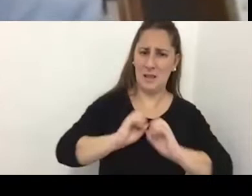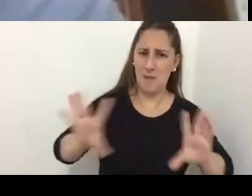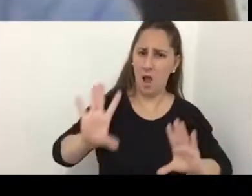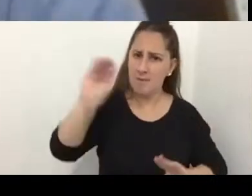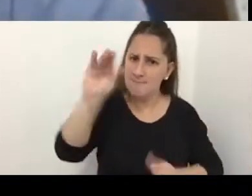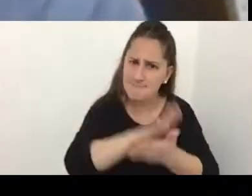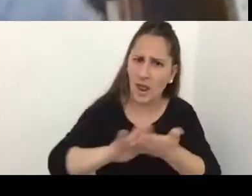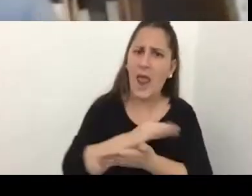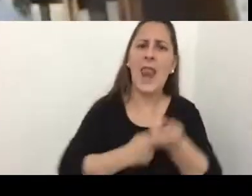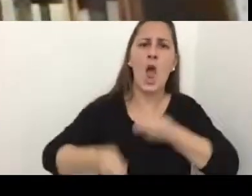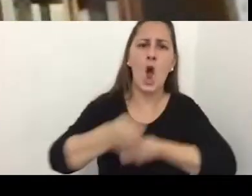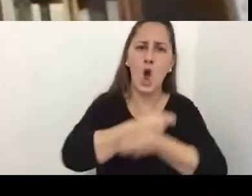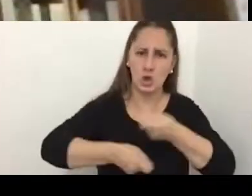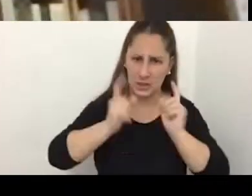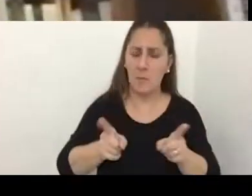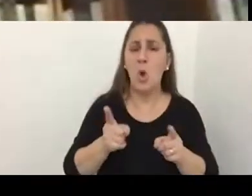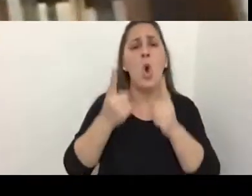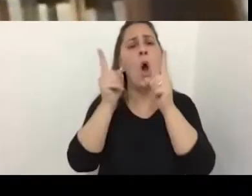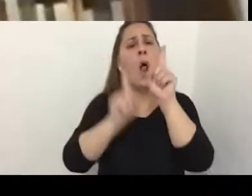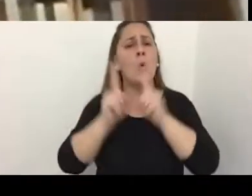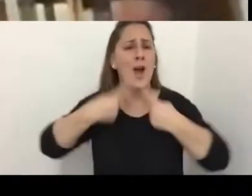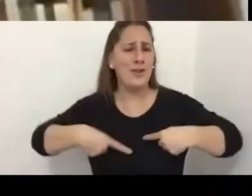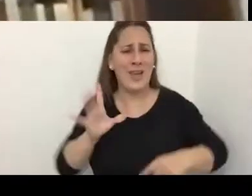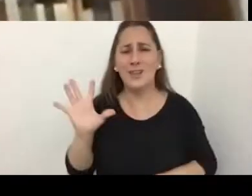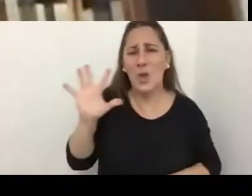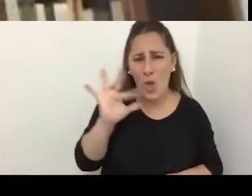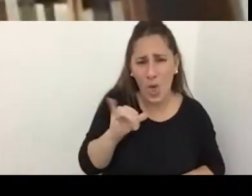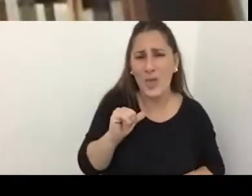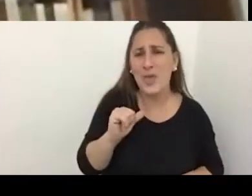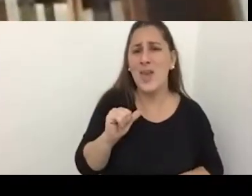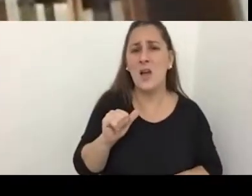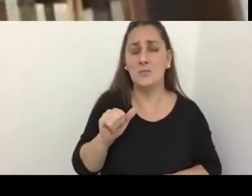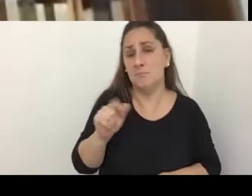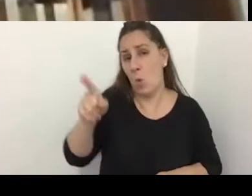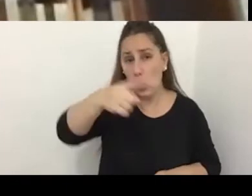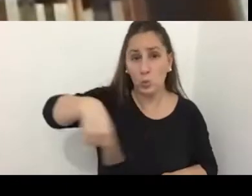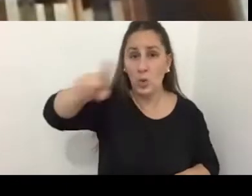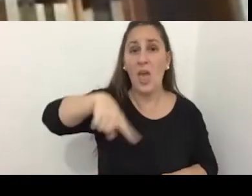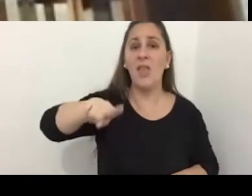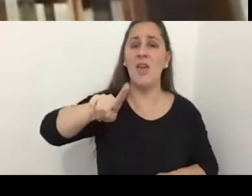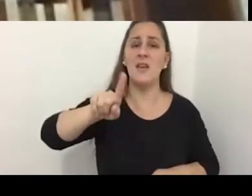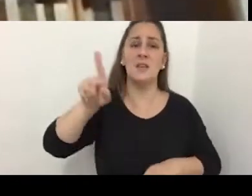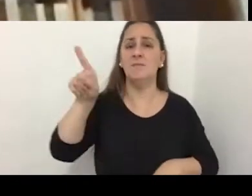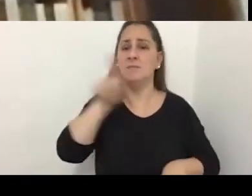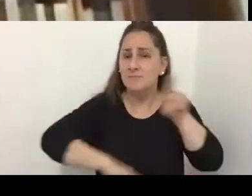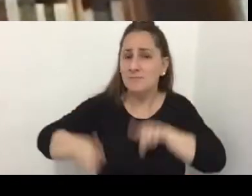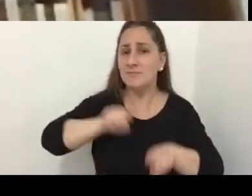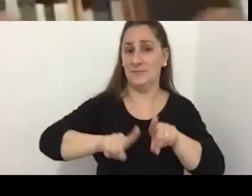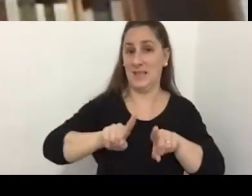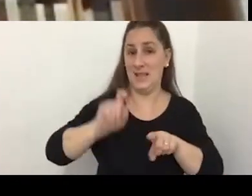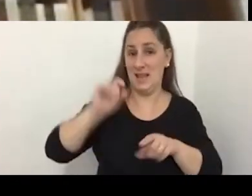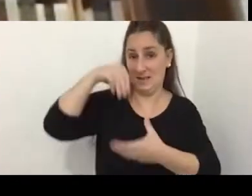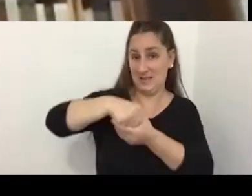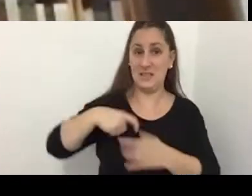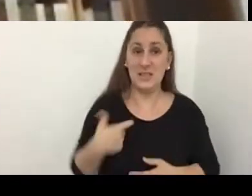o un montón de cuestiones cotidianas que ocurren donde ustedes, dirigentes y dirigentes sindicales, tienen